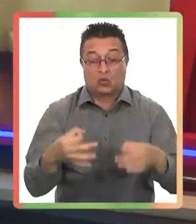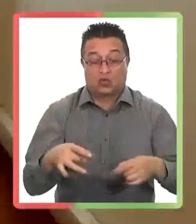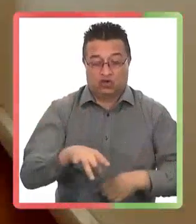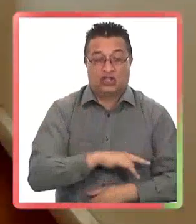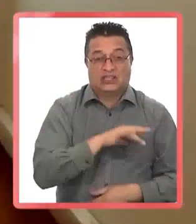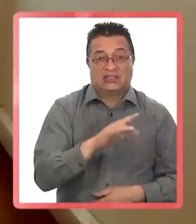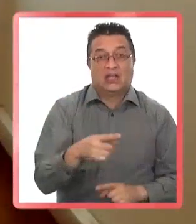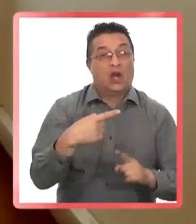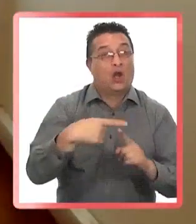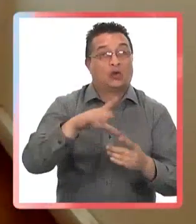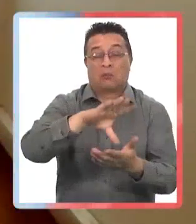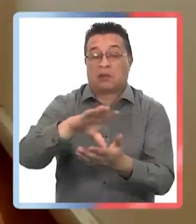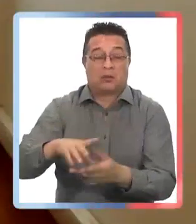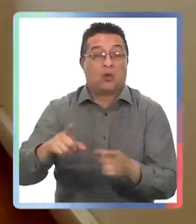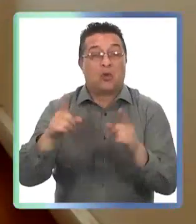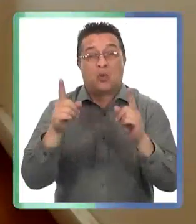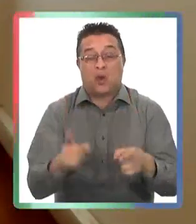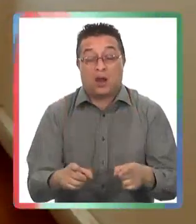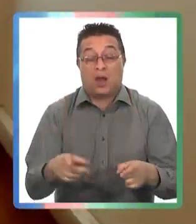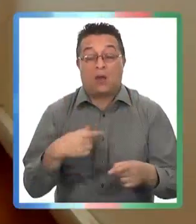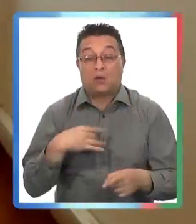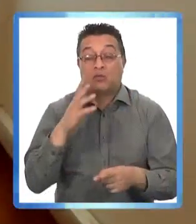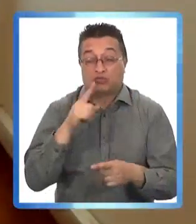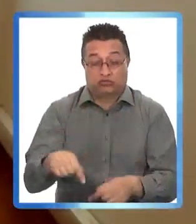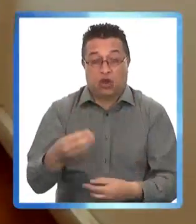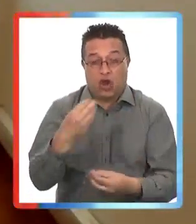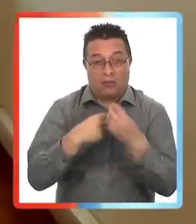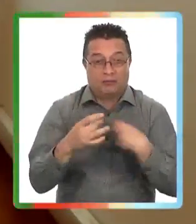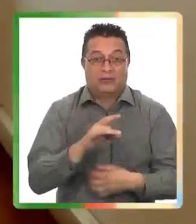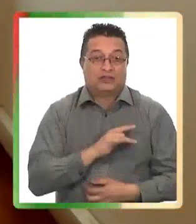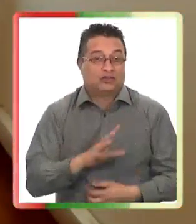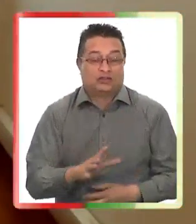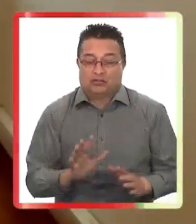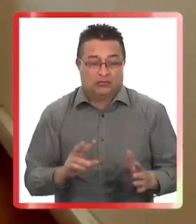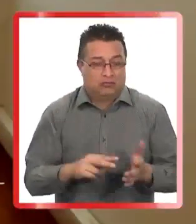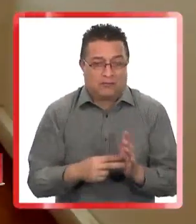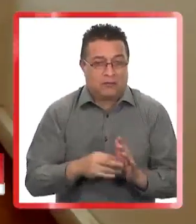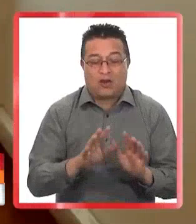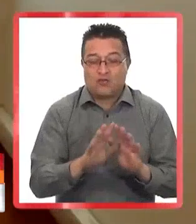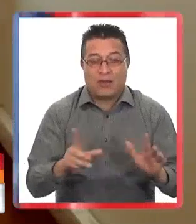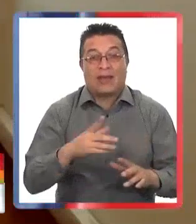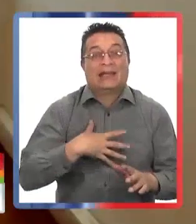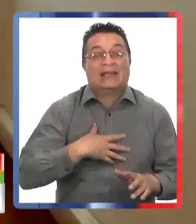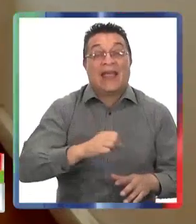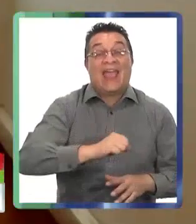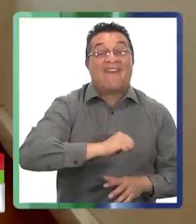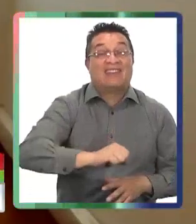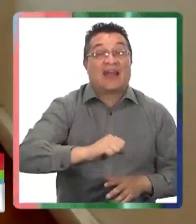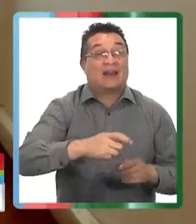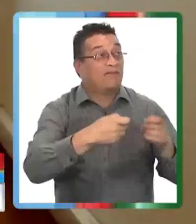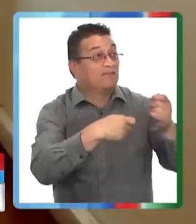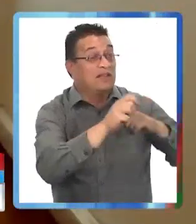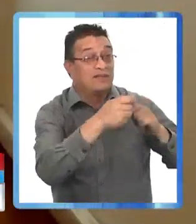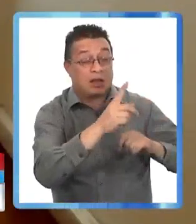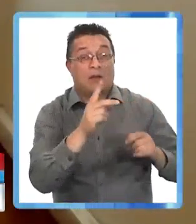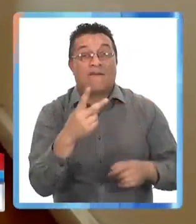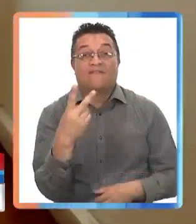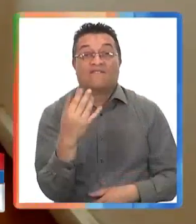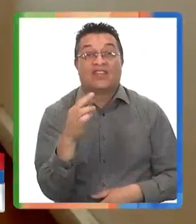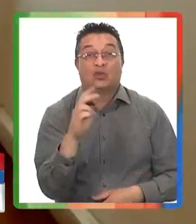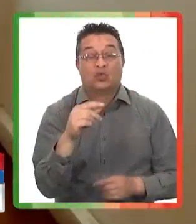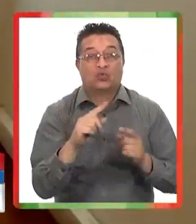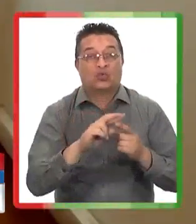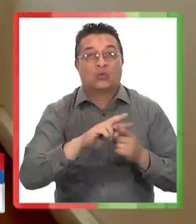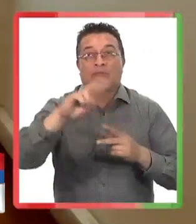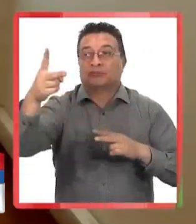es seguro en Chile como lo sería en el extranjero de un ave que provenga de Chile. Lo que estamos tratando de evitar con esta suspensión es